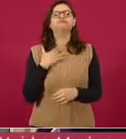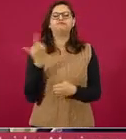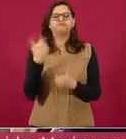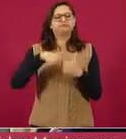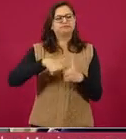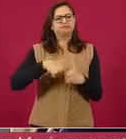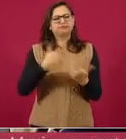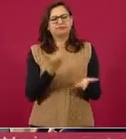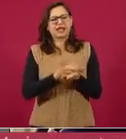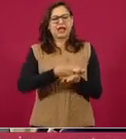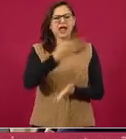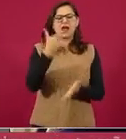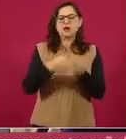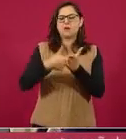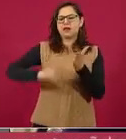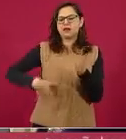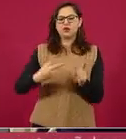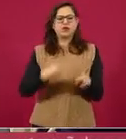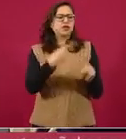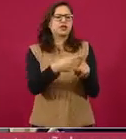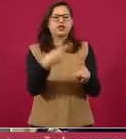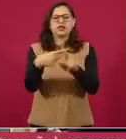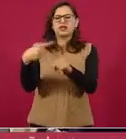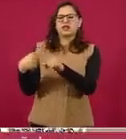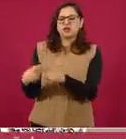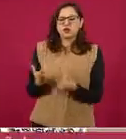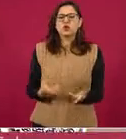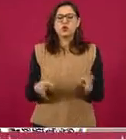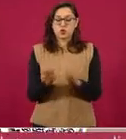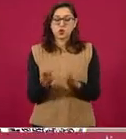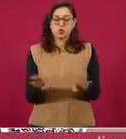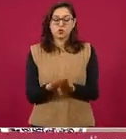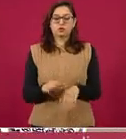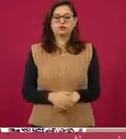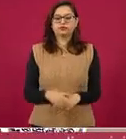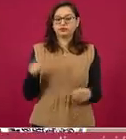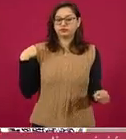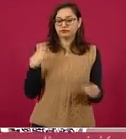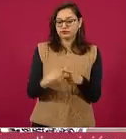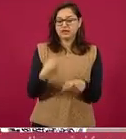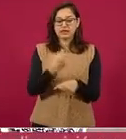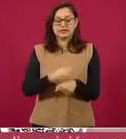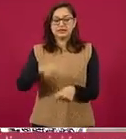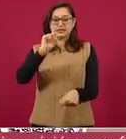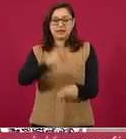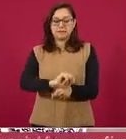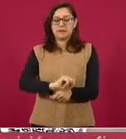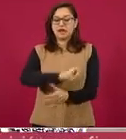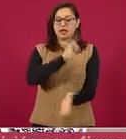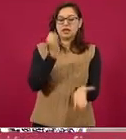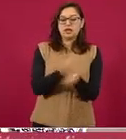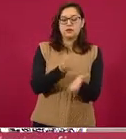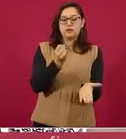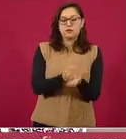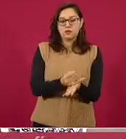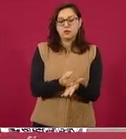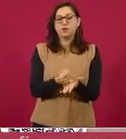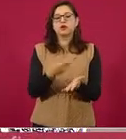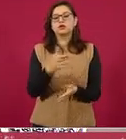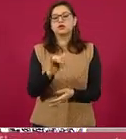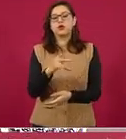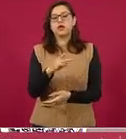a ver que esta semana hay un subsidio del 100% a la